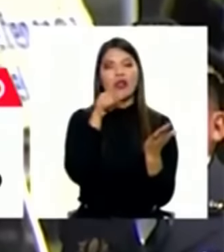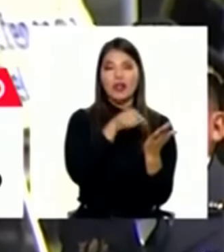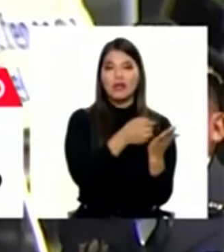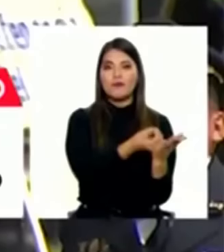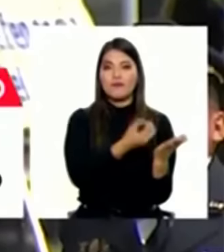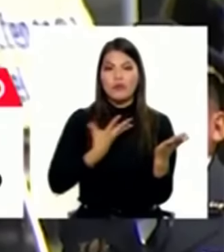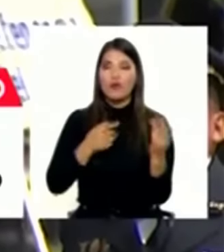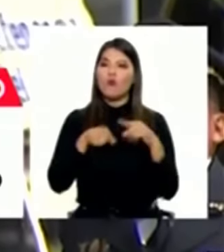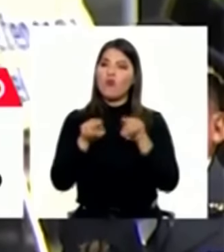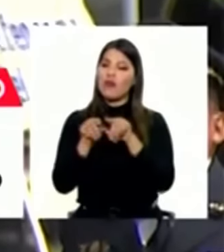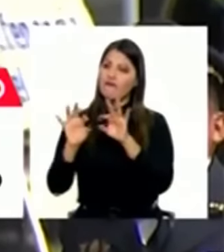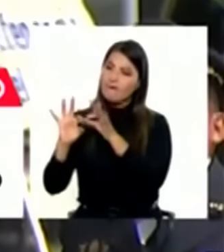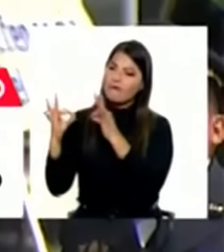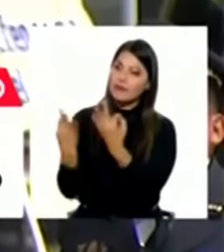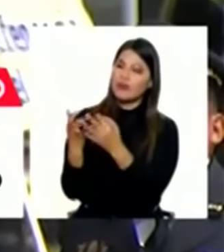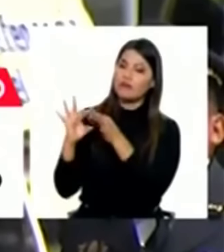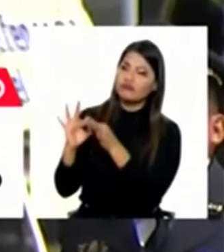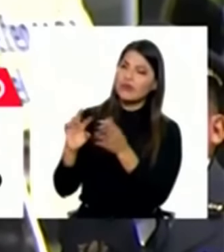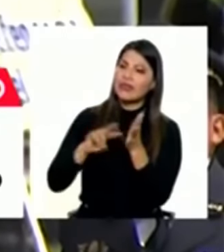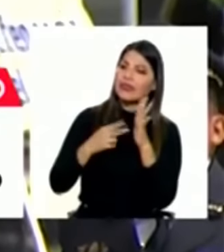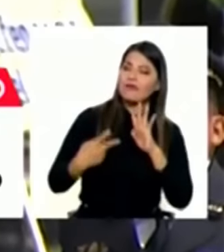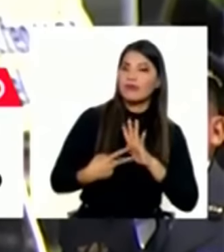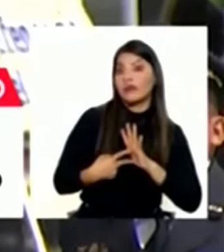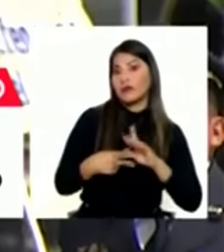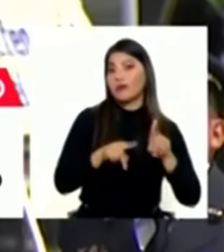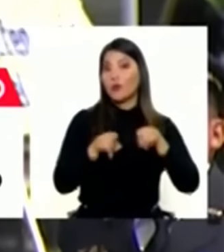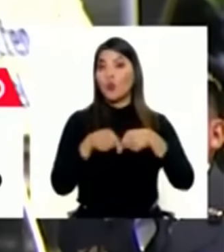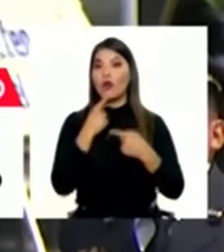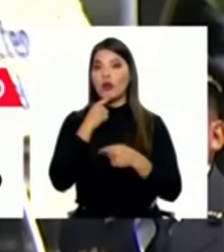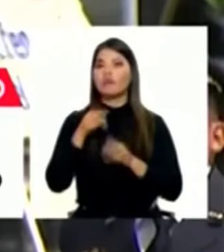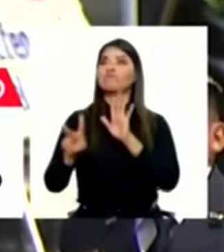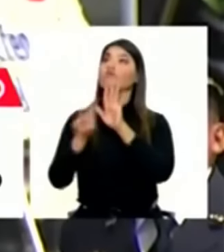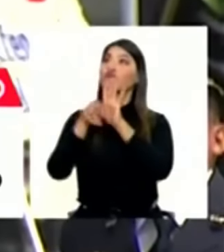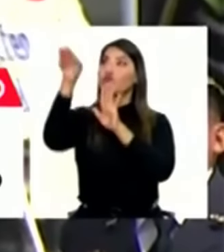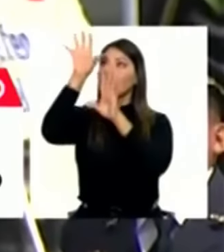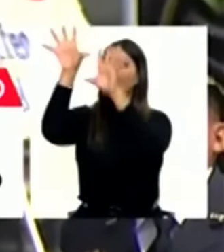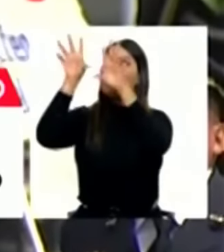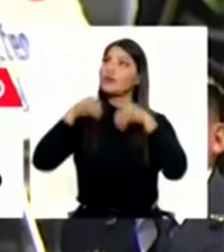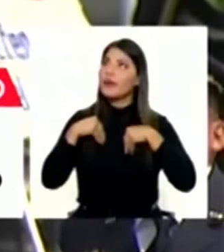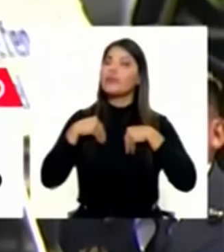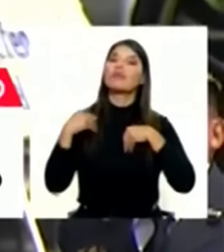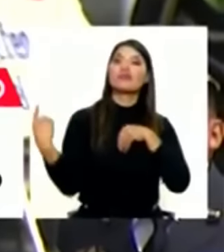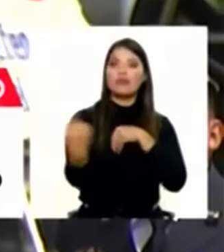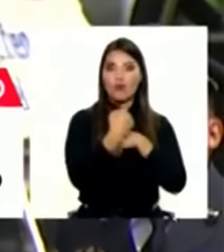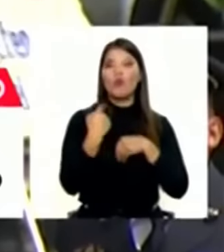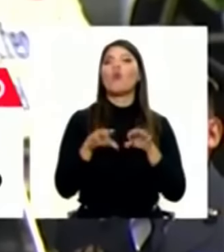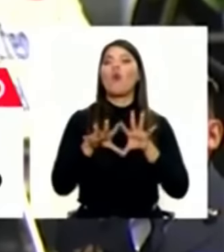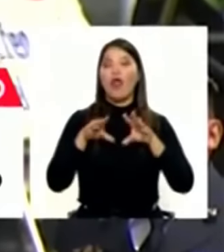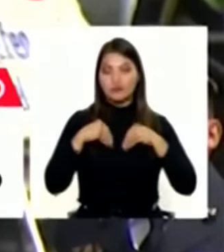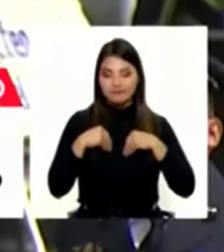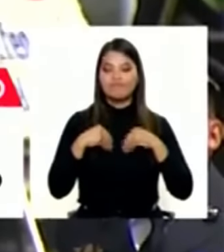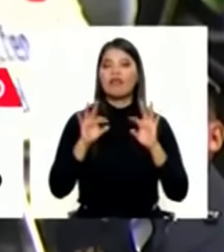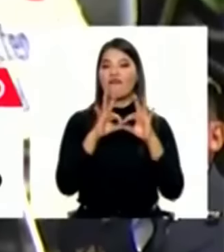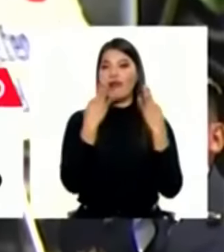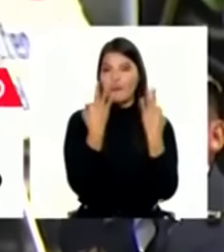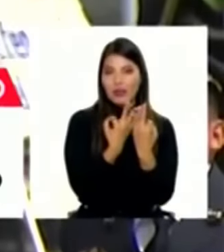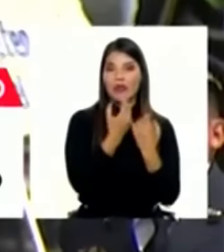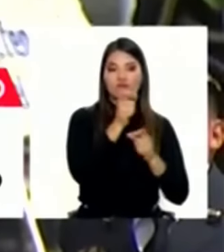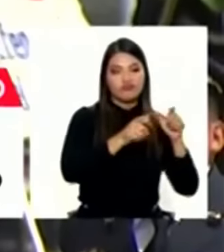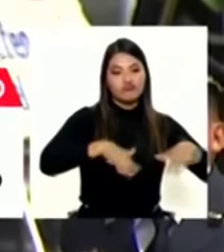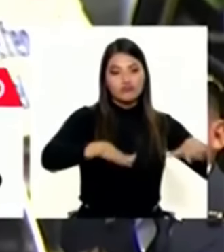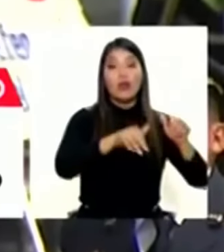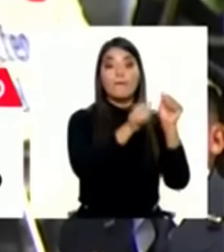ser familia. El que cumple la voluntad de mi Padre del cielo, ese